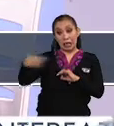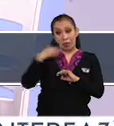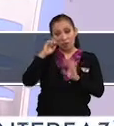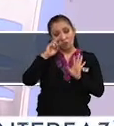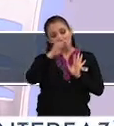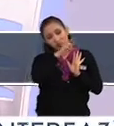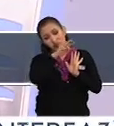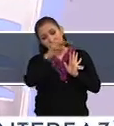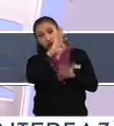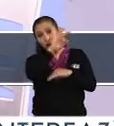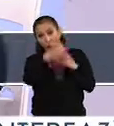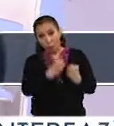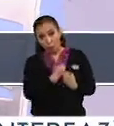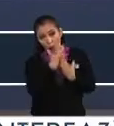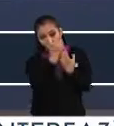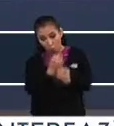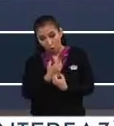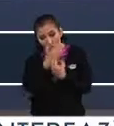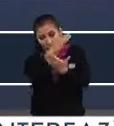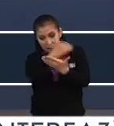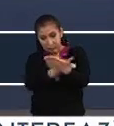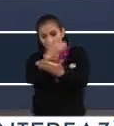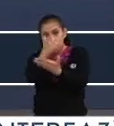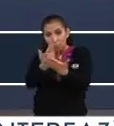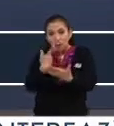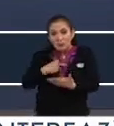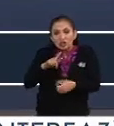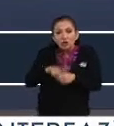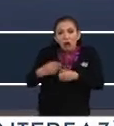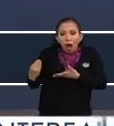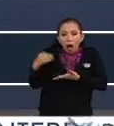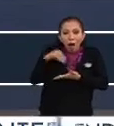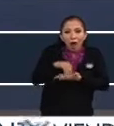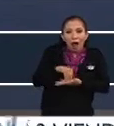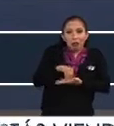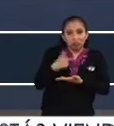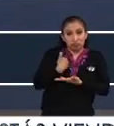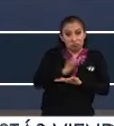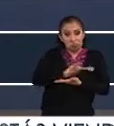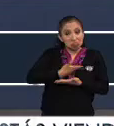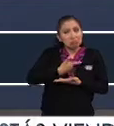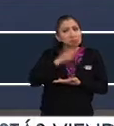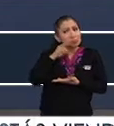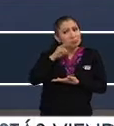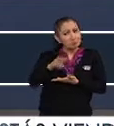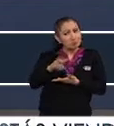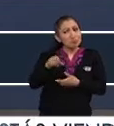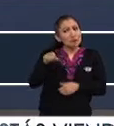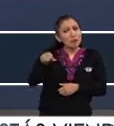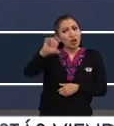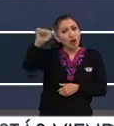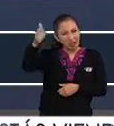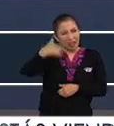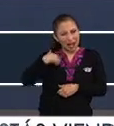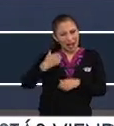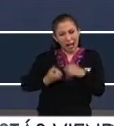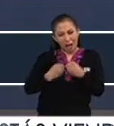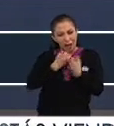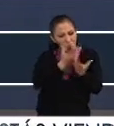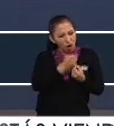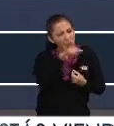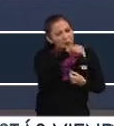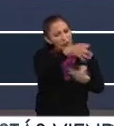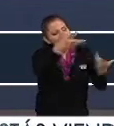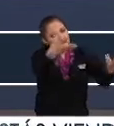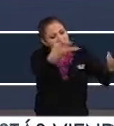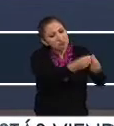él dice que toda poesía es un diario íntimo y me gusta mucho que lejos de otros ejercicios de poetas que